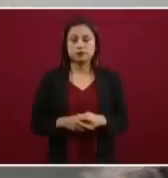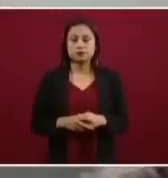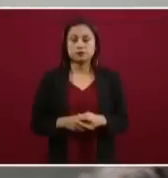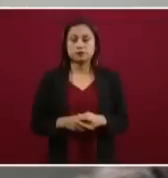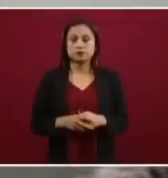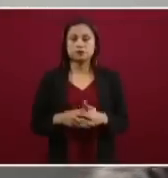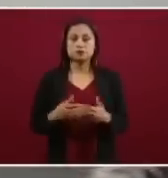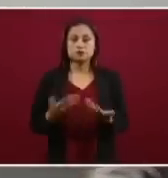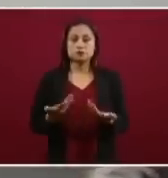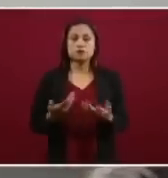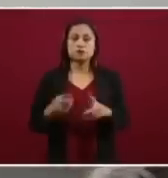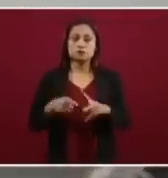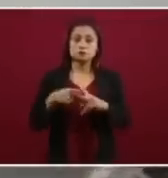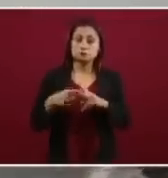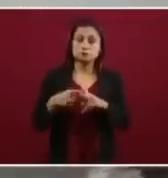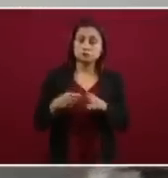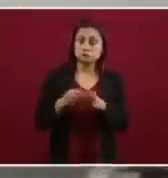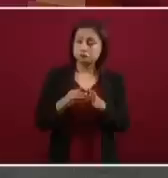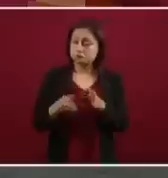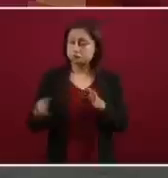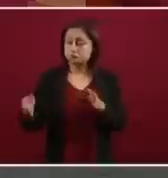del Banco de México,